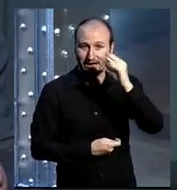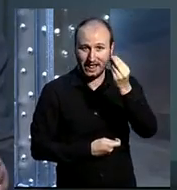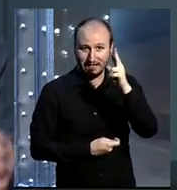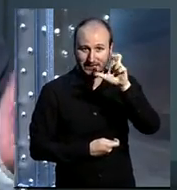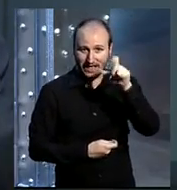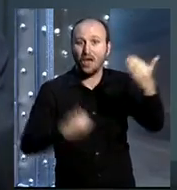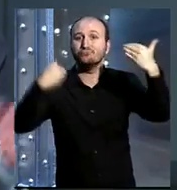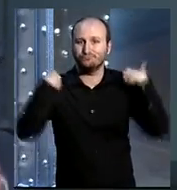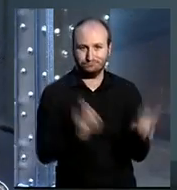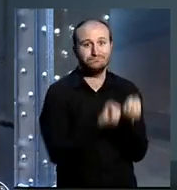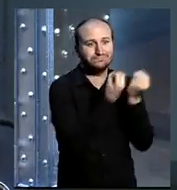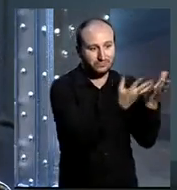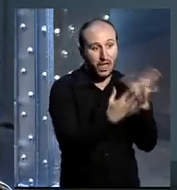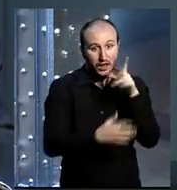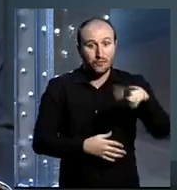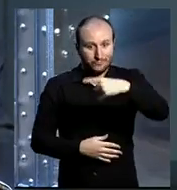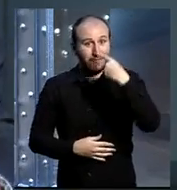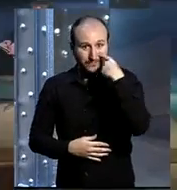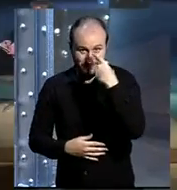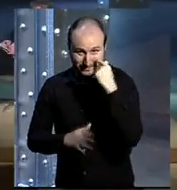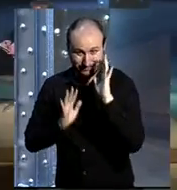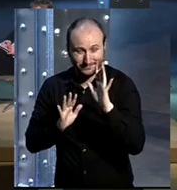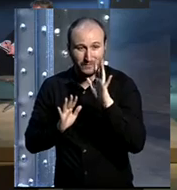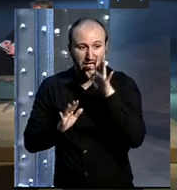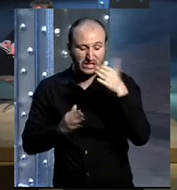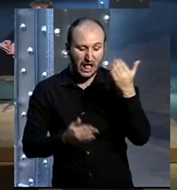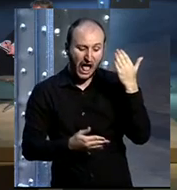mí se nota, en fin, que no sé si en vidas